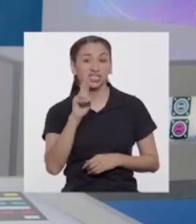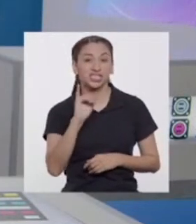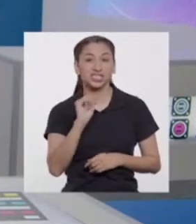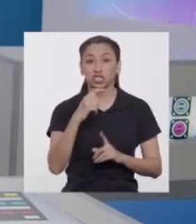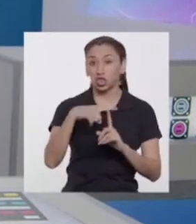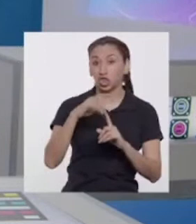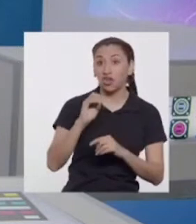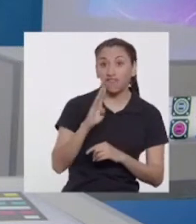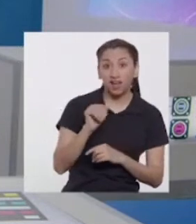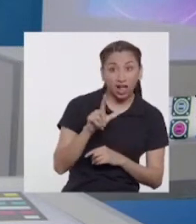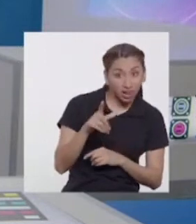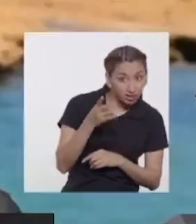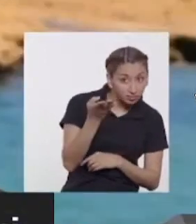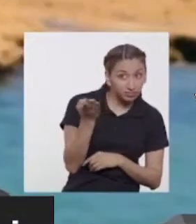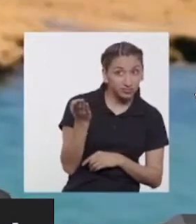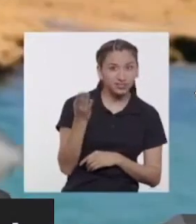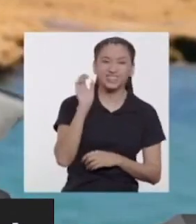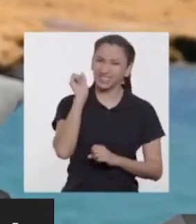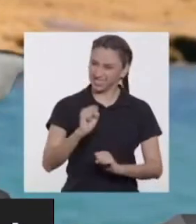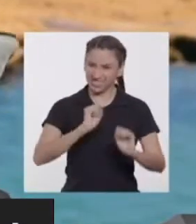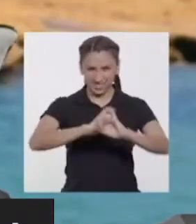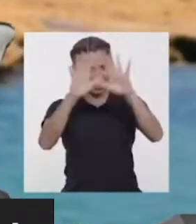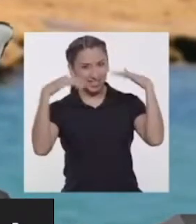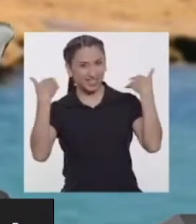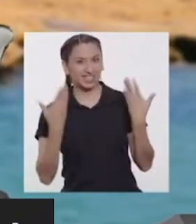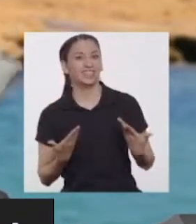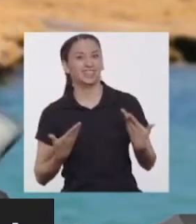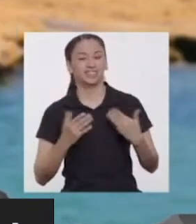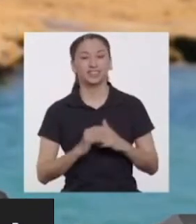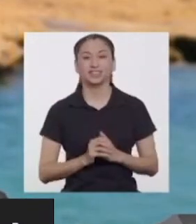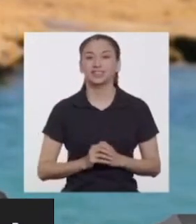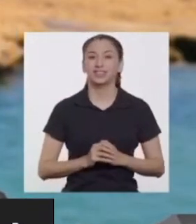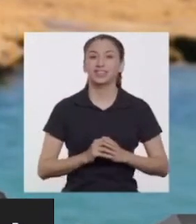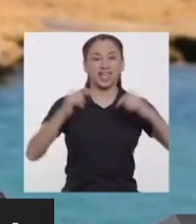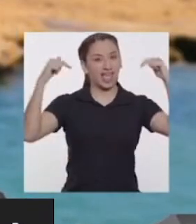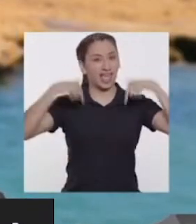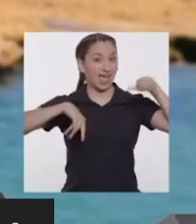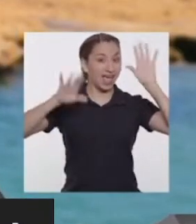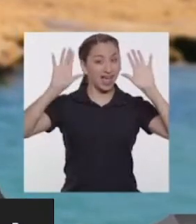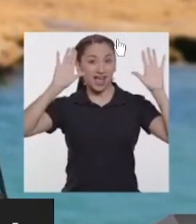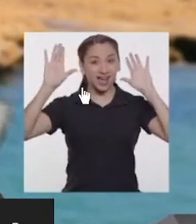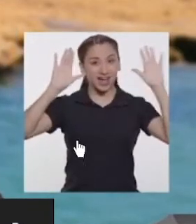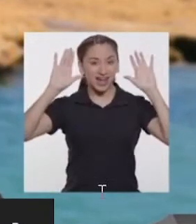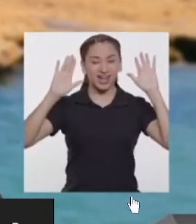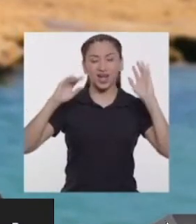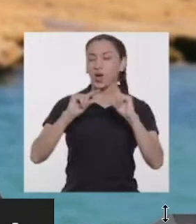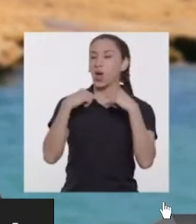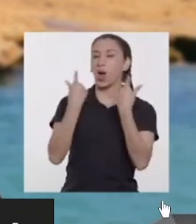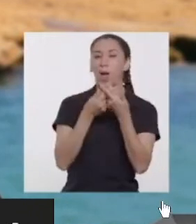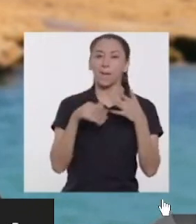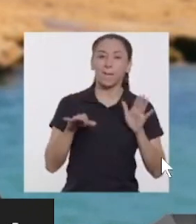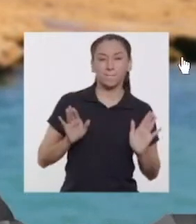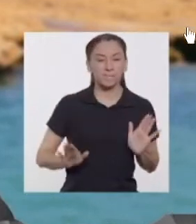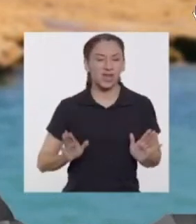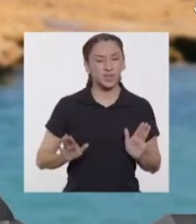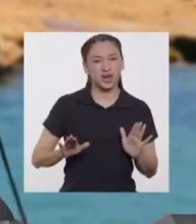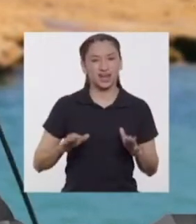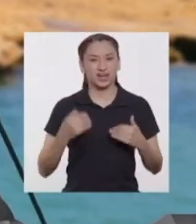Cristóbal, ¿están ahí? ¡Claro que sí! ¡Aquí el equipo